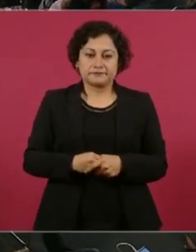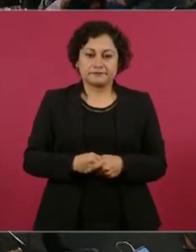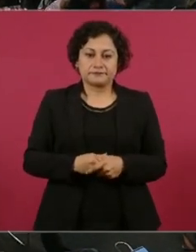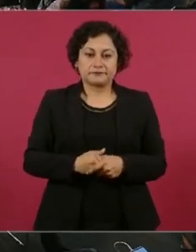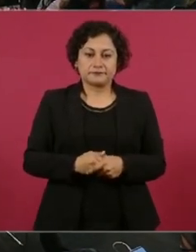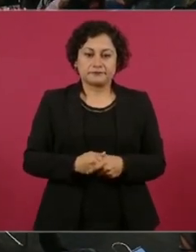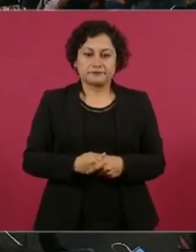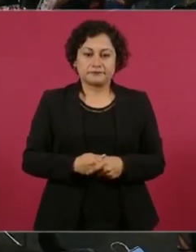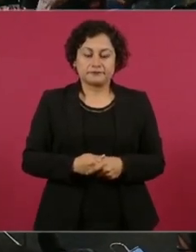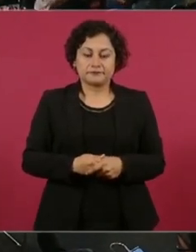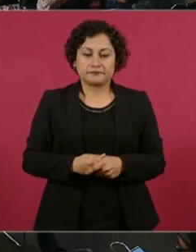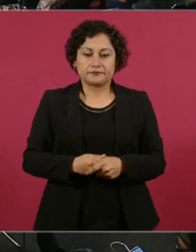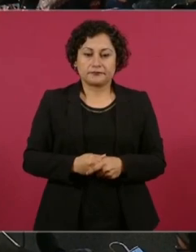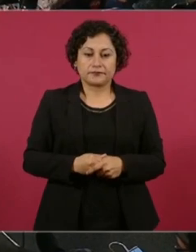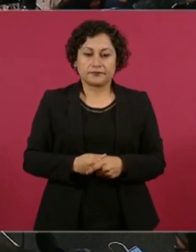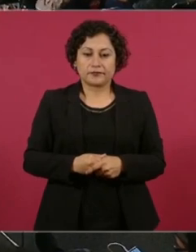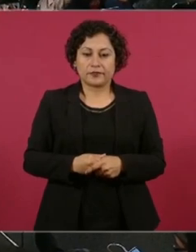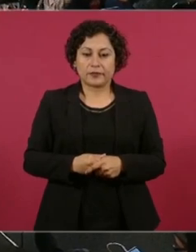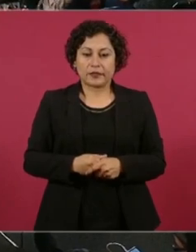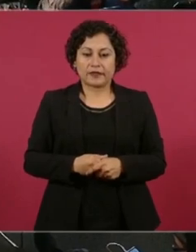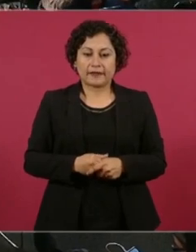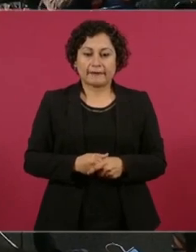Mire,